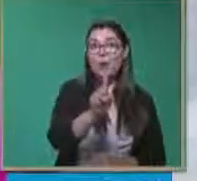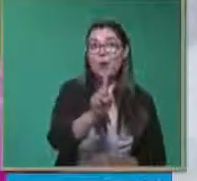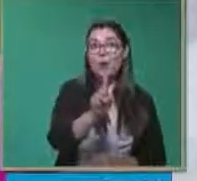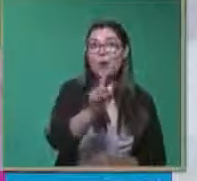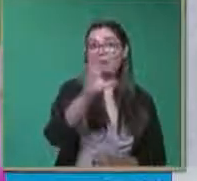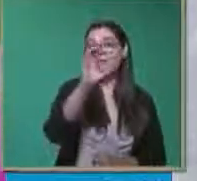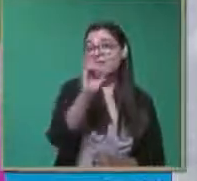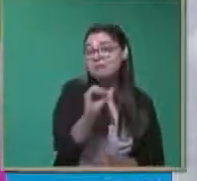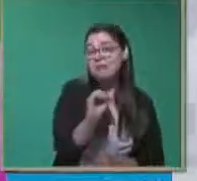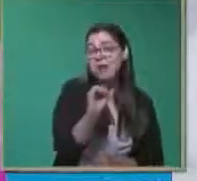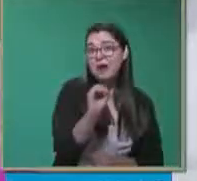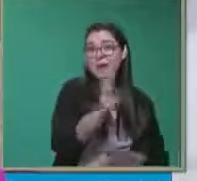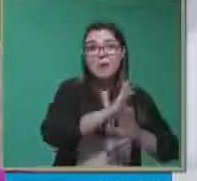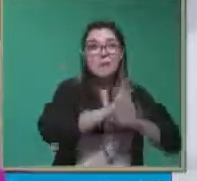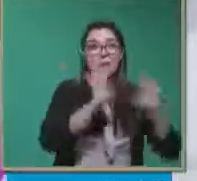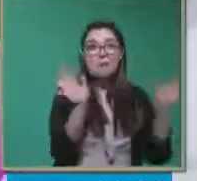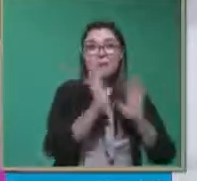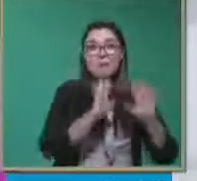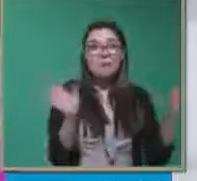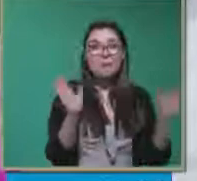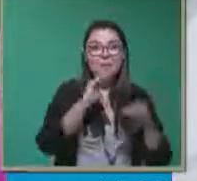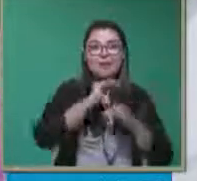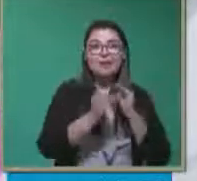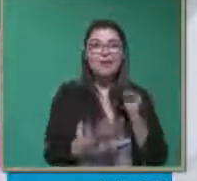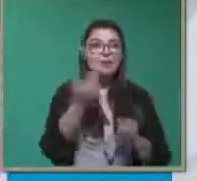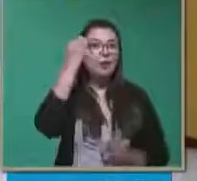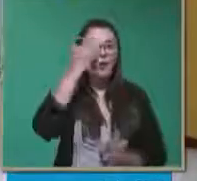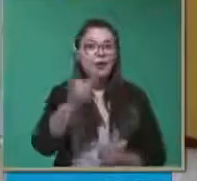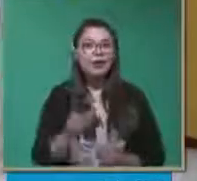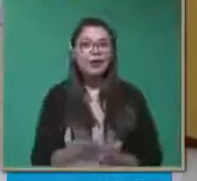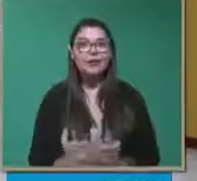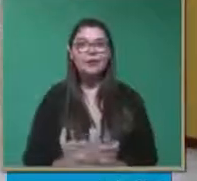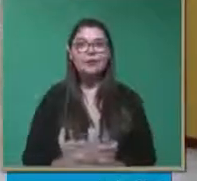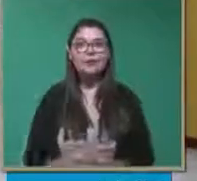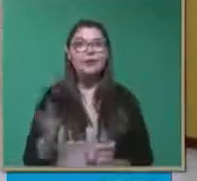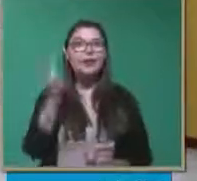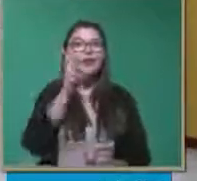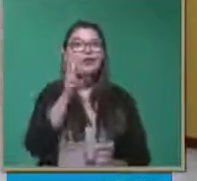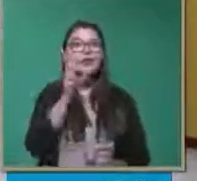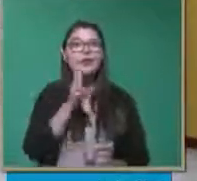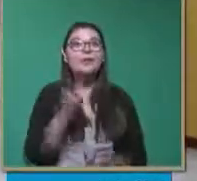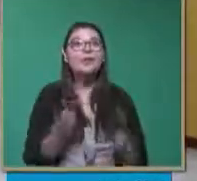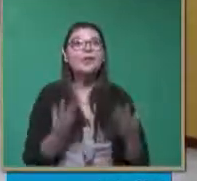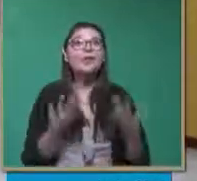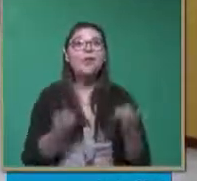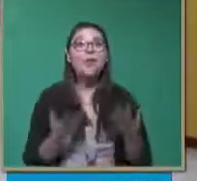10, 9, 8, 7, 6, 5, 4, 3, 2, 1. ¡Tiempo! Se me hace que hizo uno por segundo, ¿cuántos maestra? Fueron?